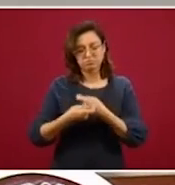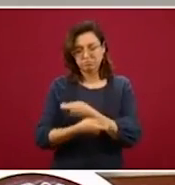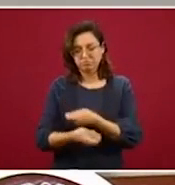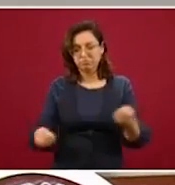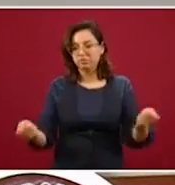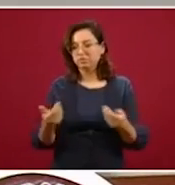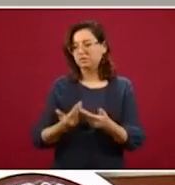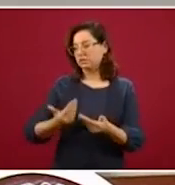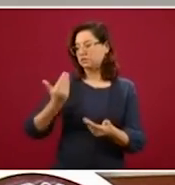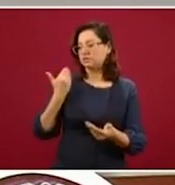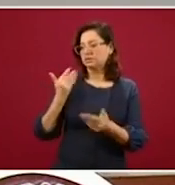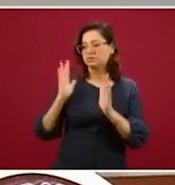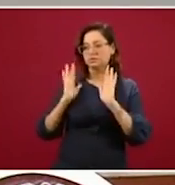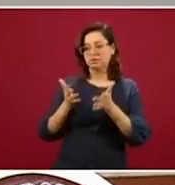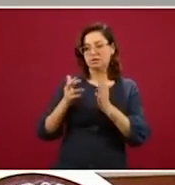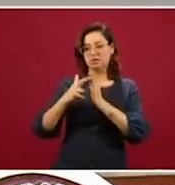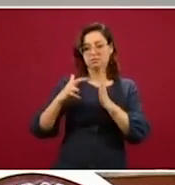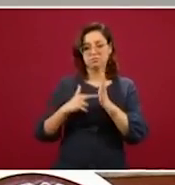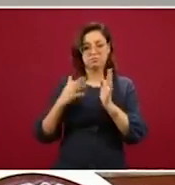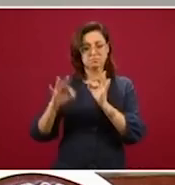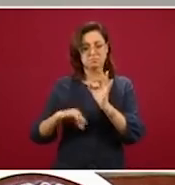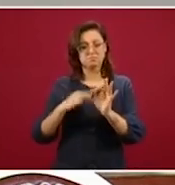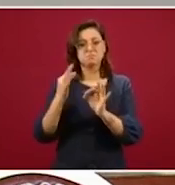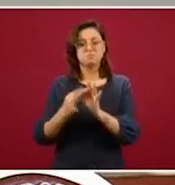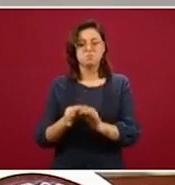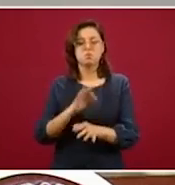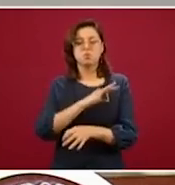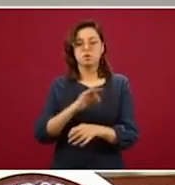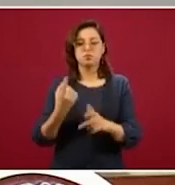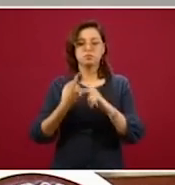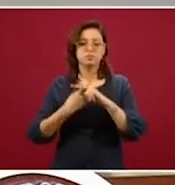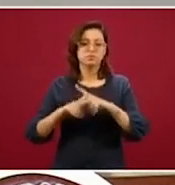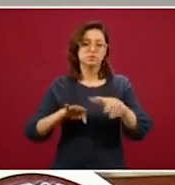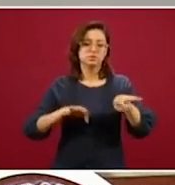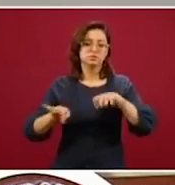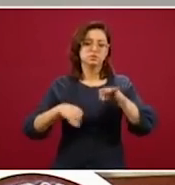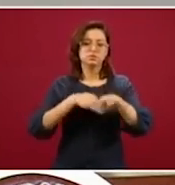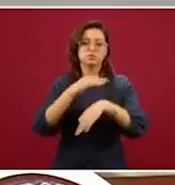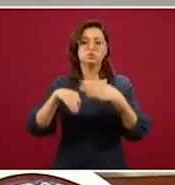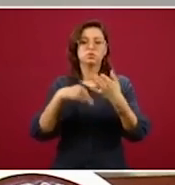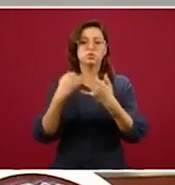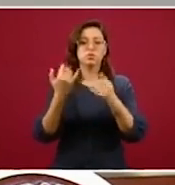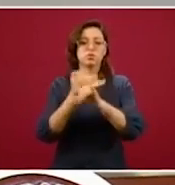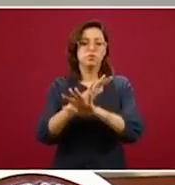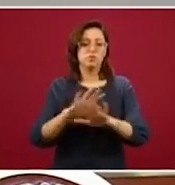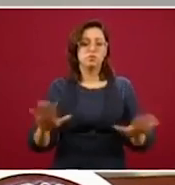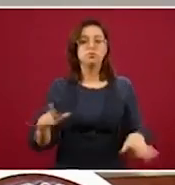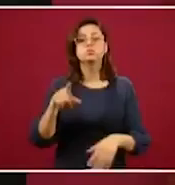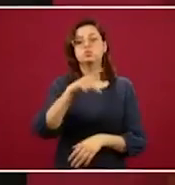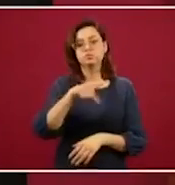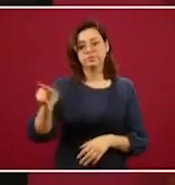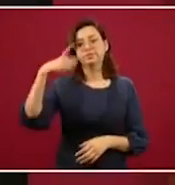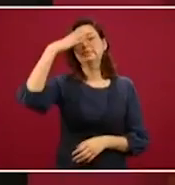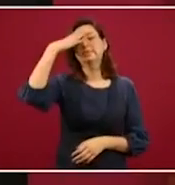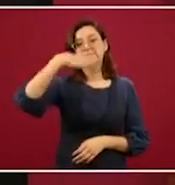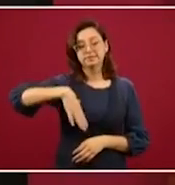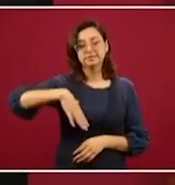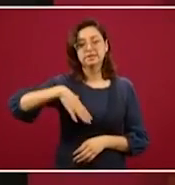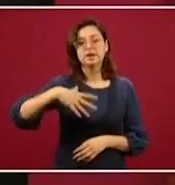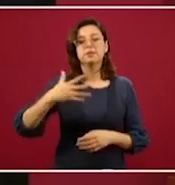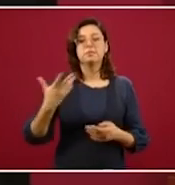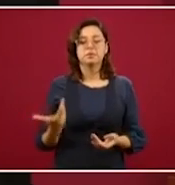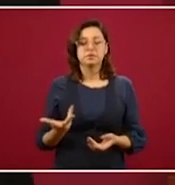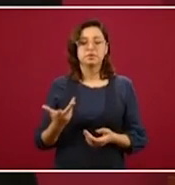pasado 27, ya estamos listos para trabajar toda esta información. Como ustedes saben, la aterrizamos a través de